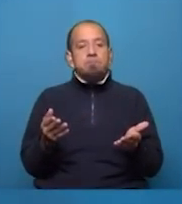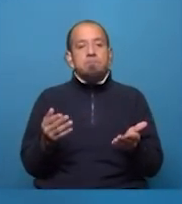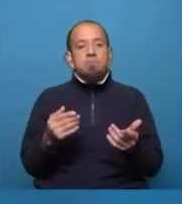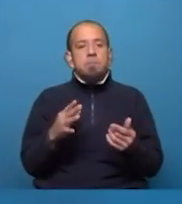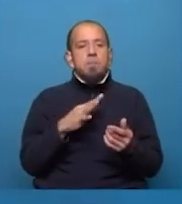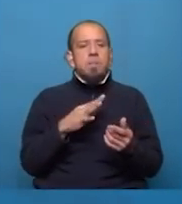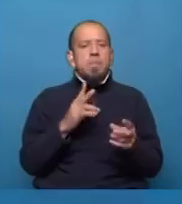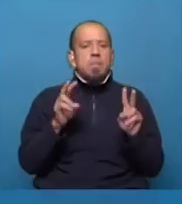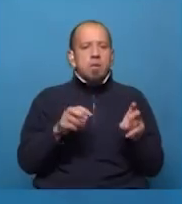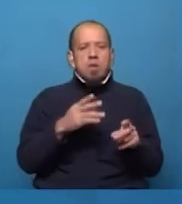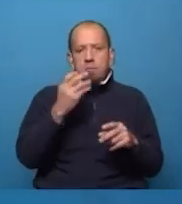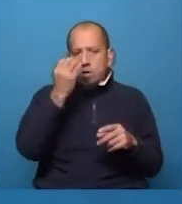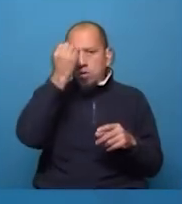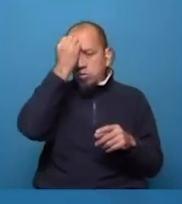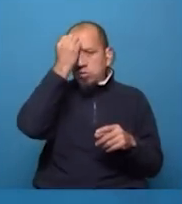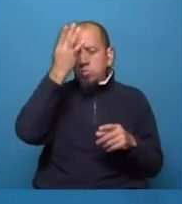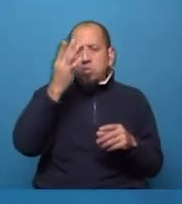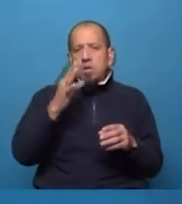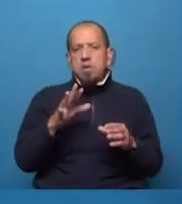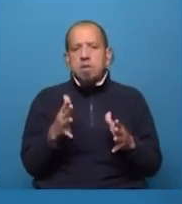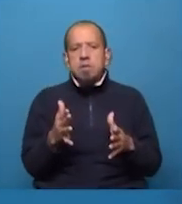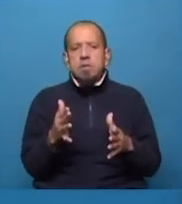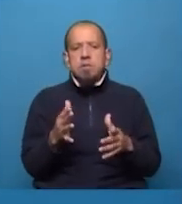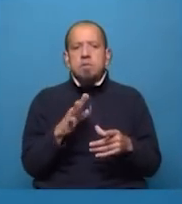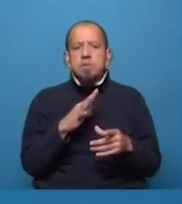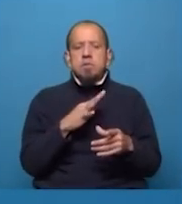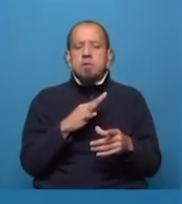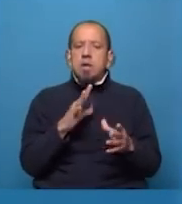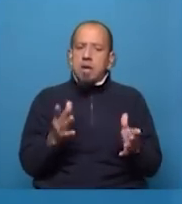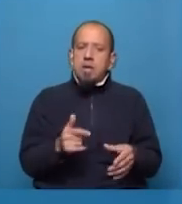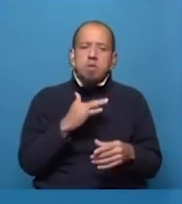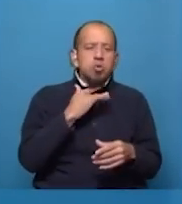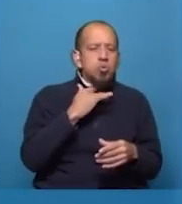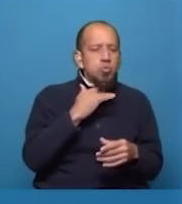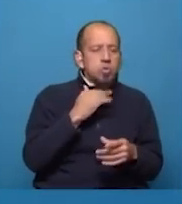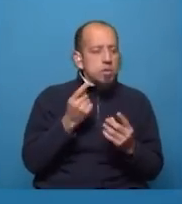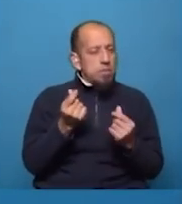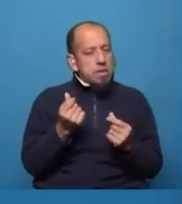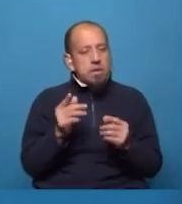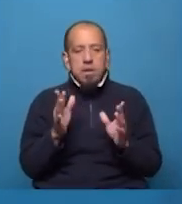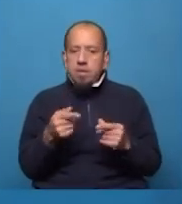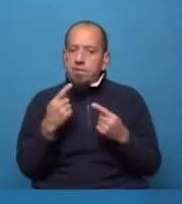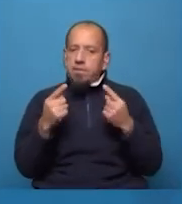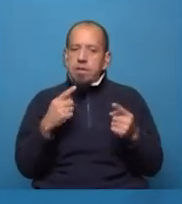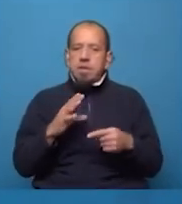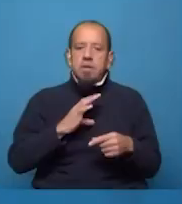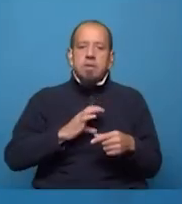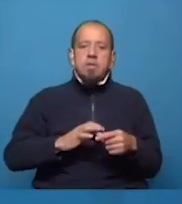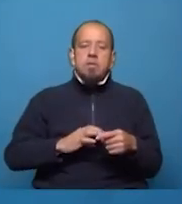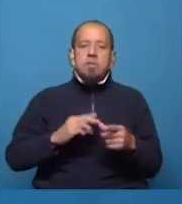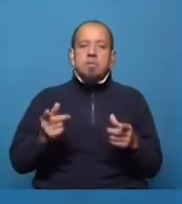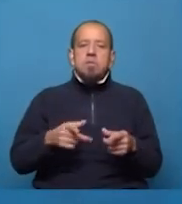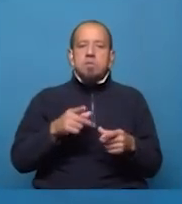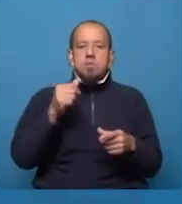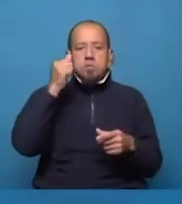hay un tema conceptual también ahí lavado y lavado entonces un arco de